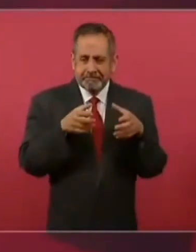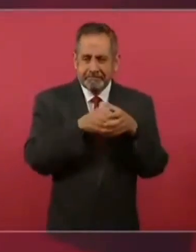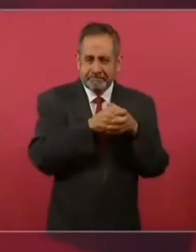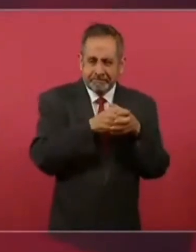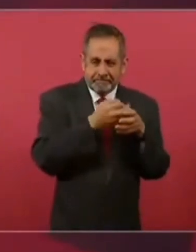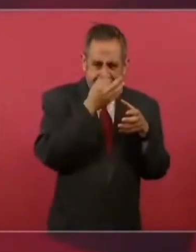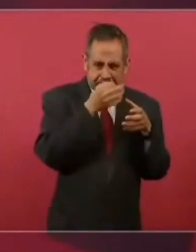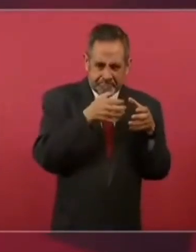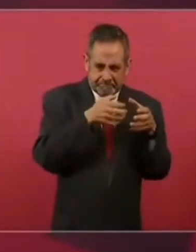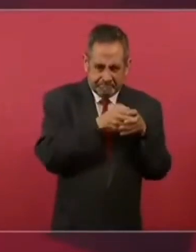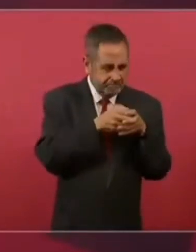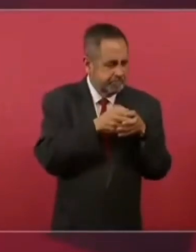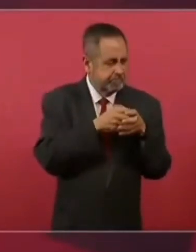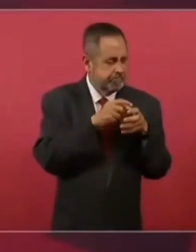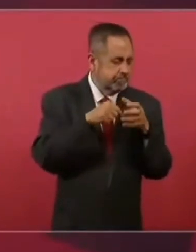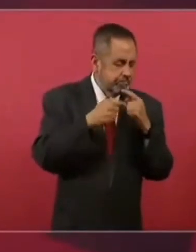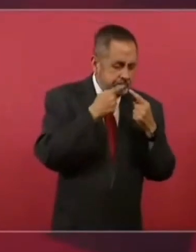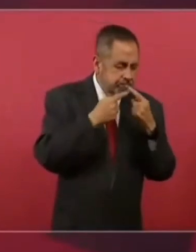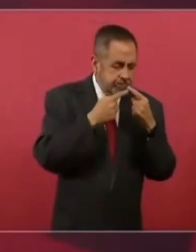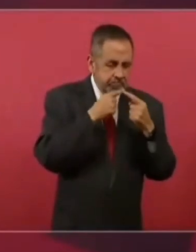la que